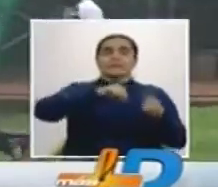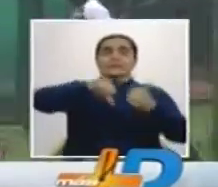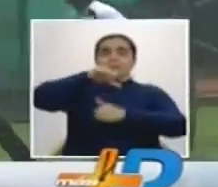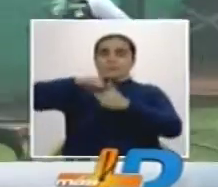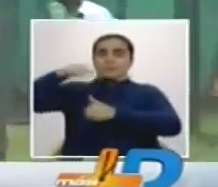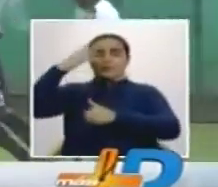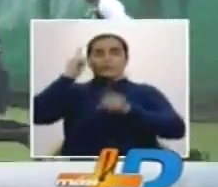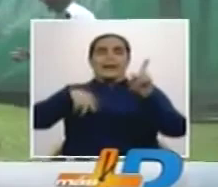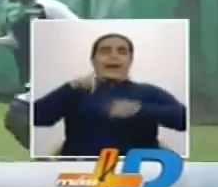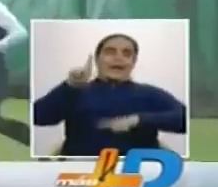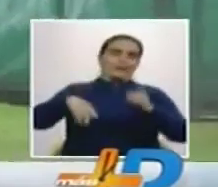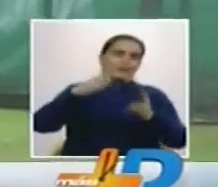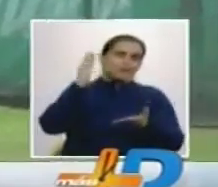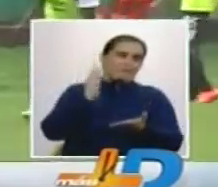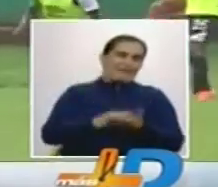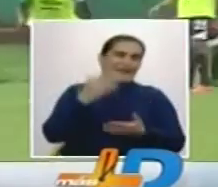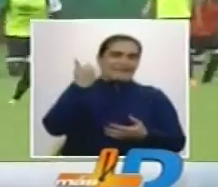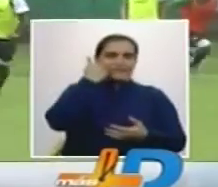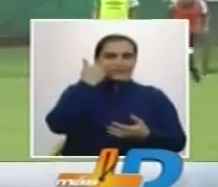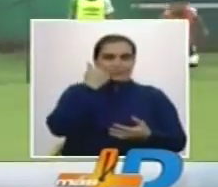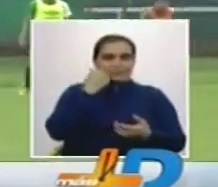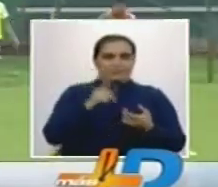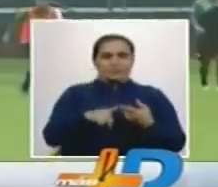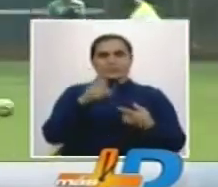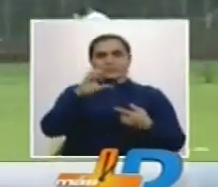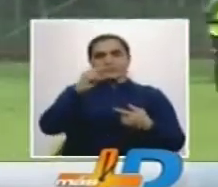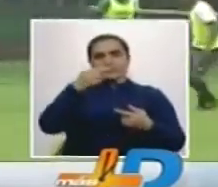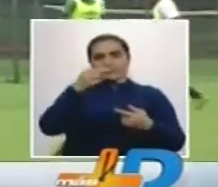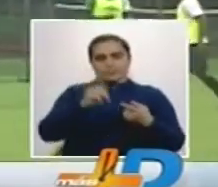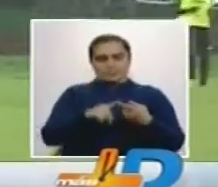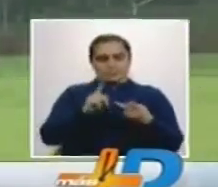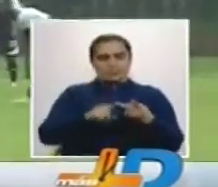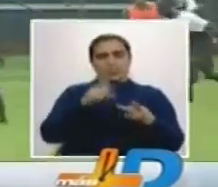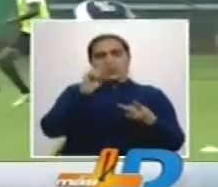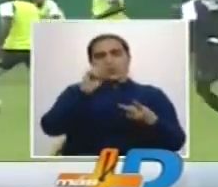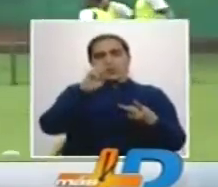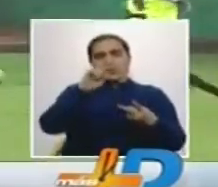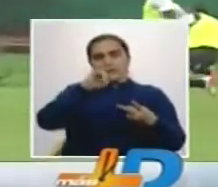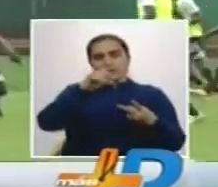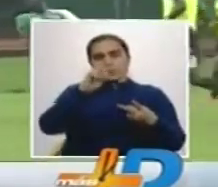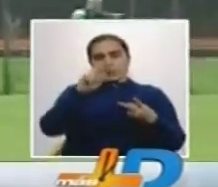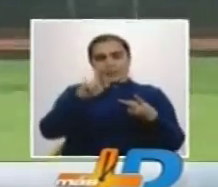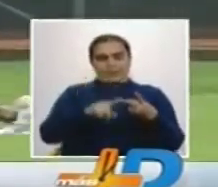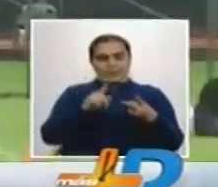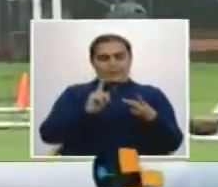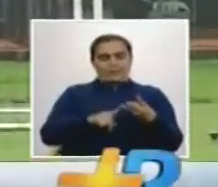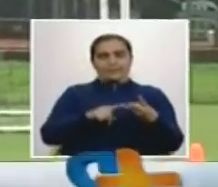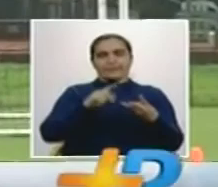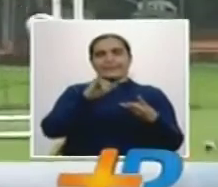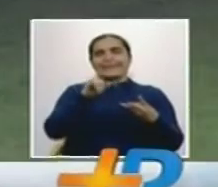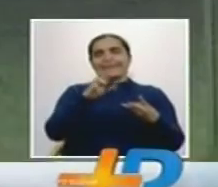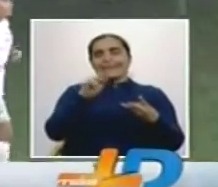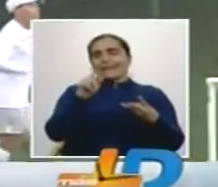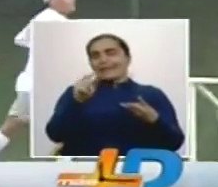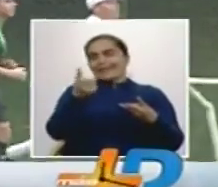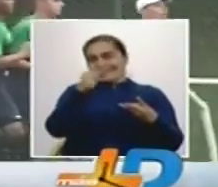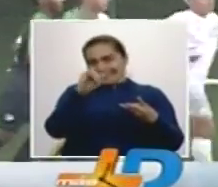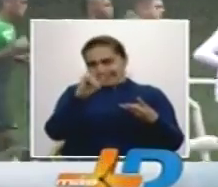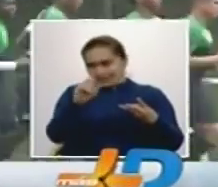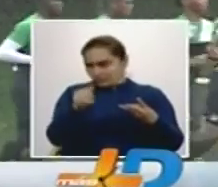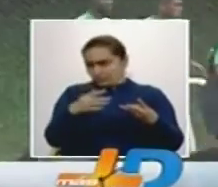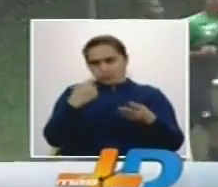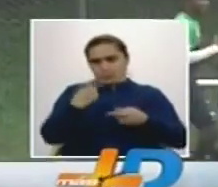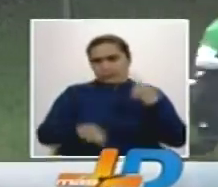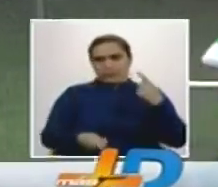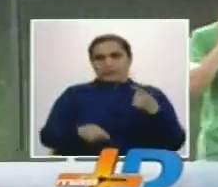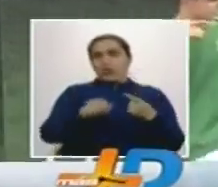las lesiones se han hecho prescindibles. Harrison Canchimbo, Luis Miguel Orejuela y Víctor Giraldo no podrán estar en el partido, al igual que Gerson Candelo,